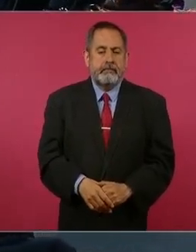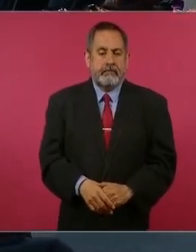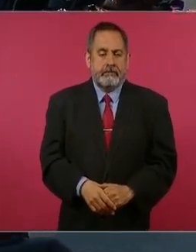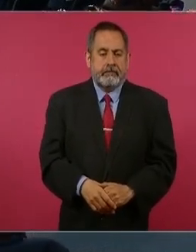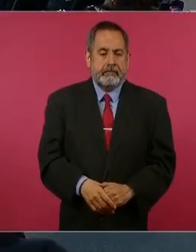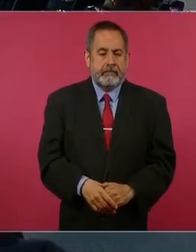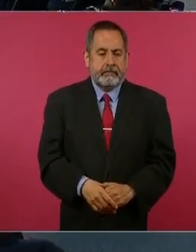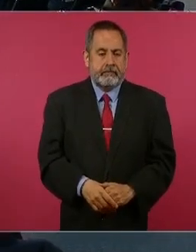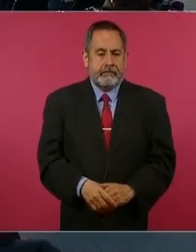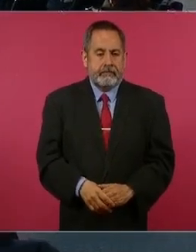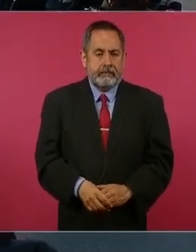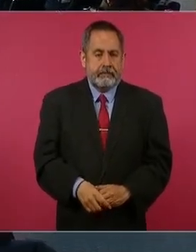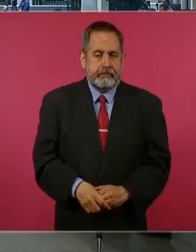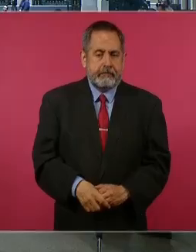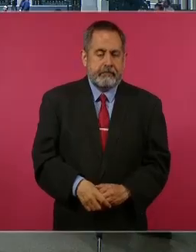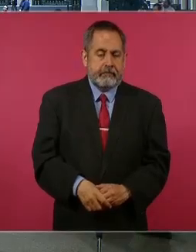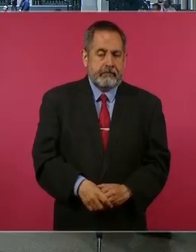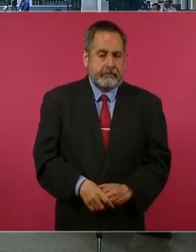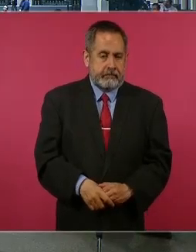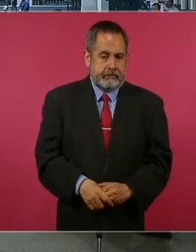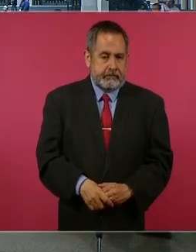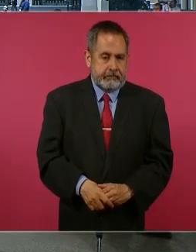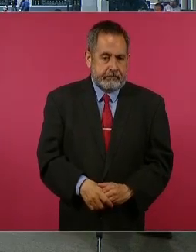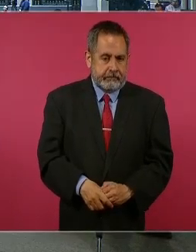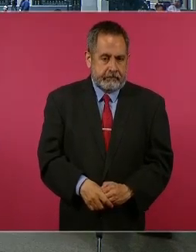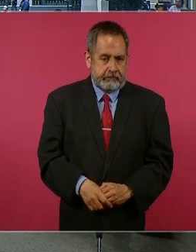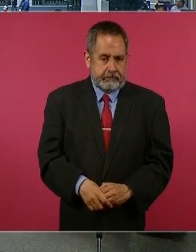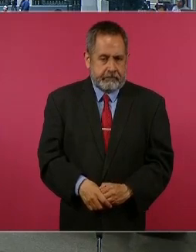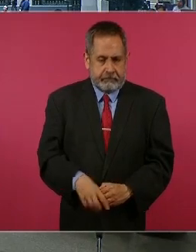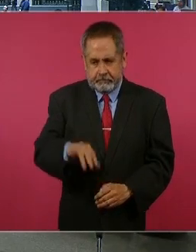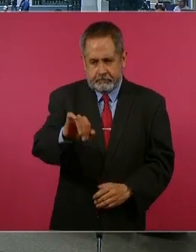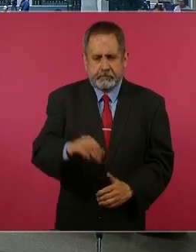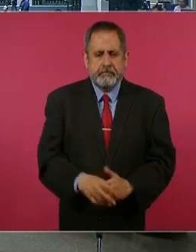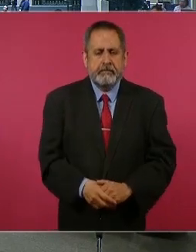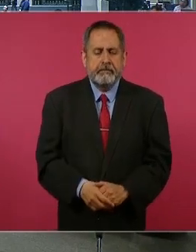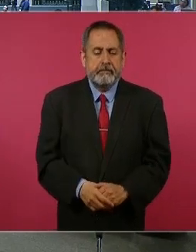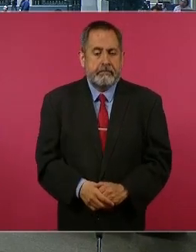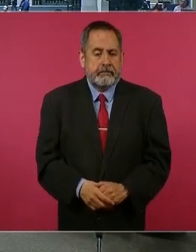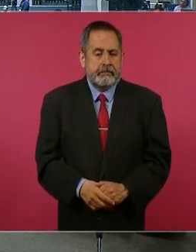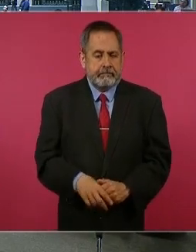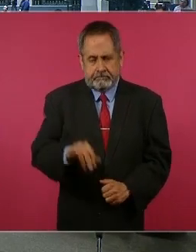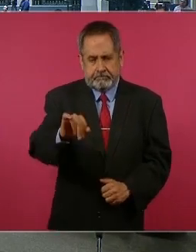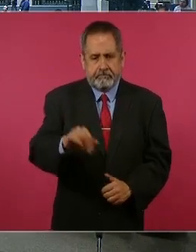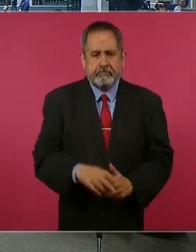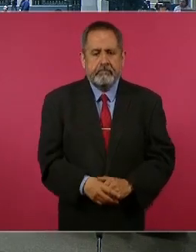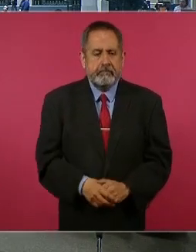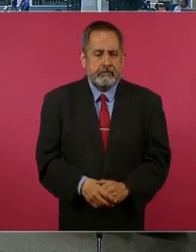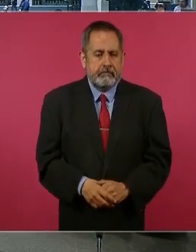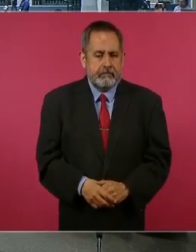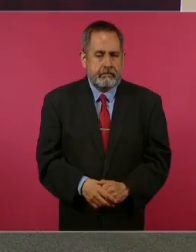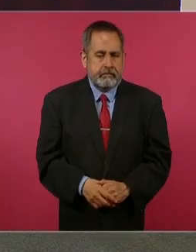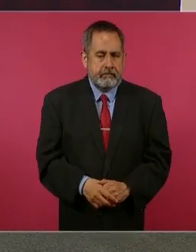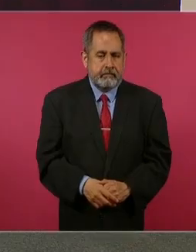también en esta comitiva con el embajador si ya